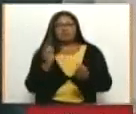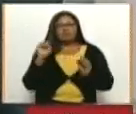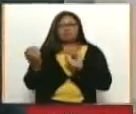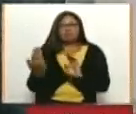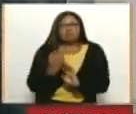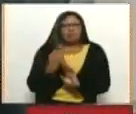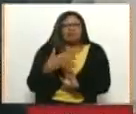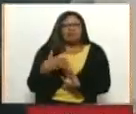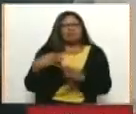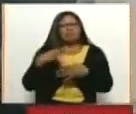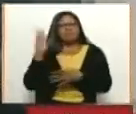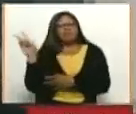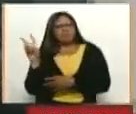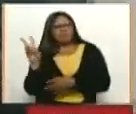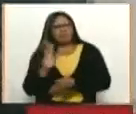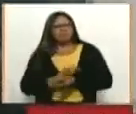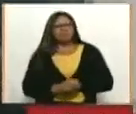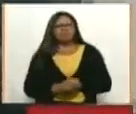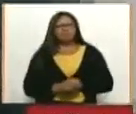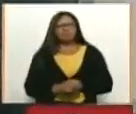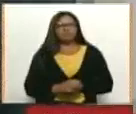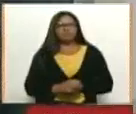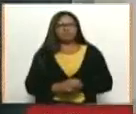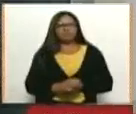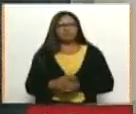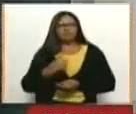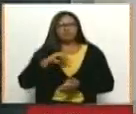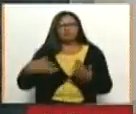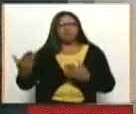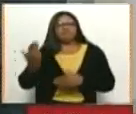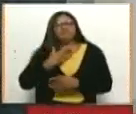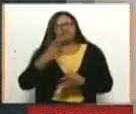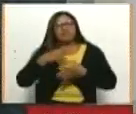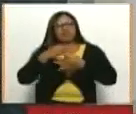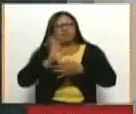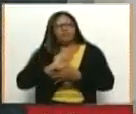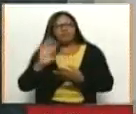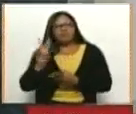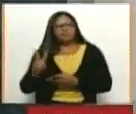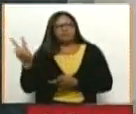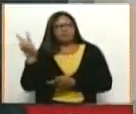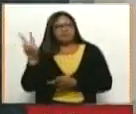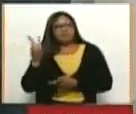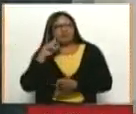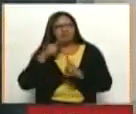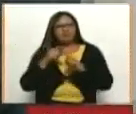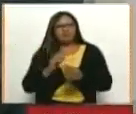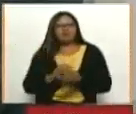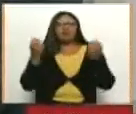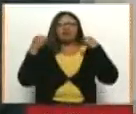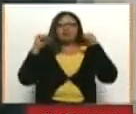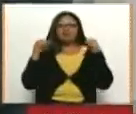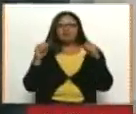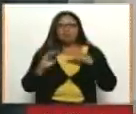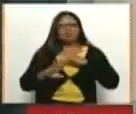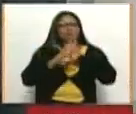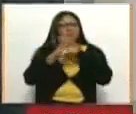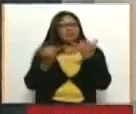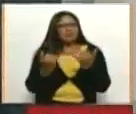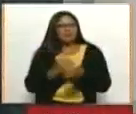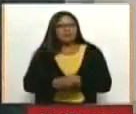Venezuela. No, lo que afecta al interés venezolano es el ejercicio de las sanciones. Estas figuras,